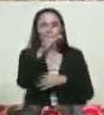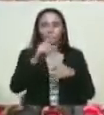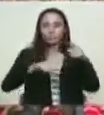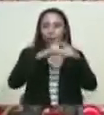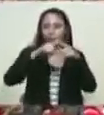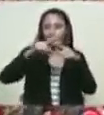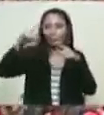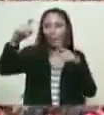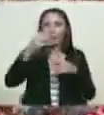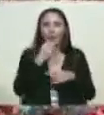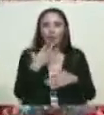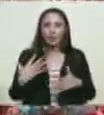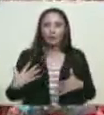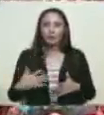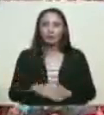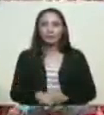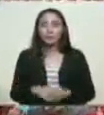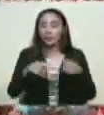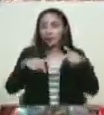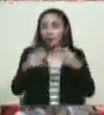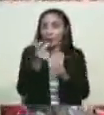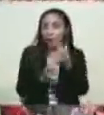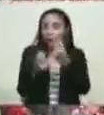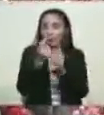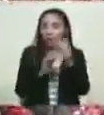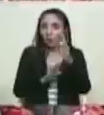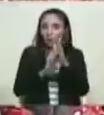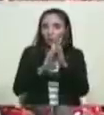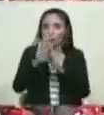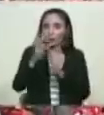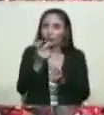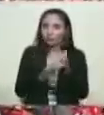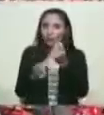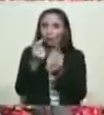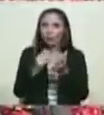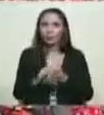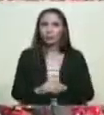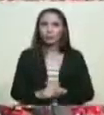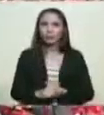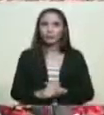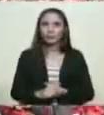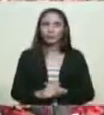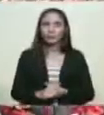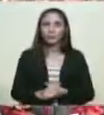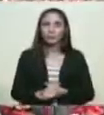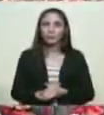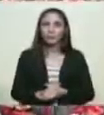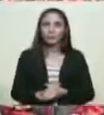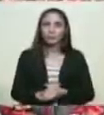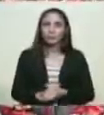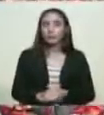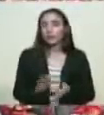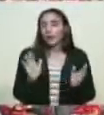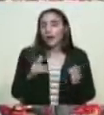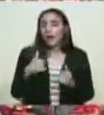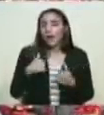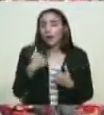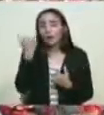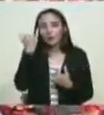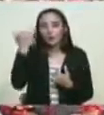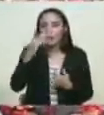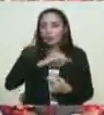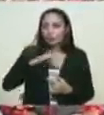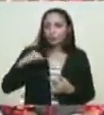Venezuela tiene que construir una nueva economía y solo lo podemos hacer nosotros, el